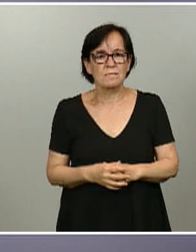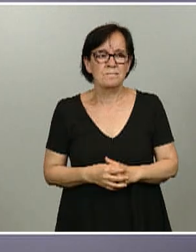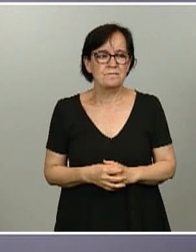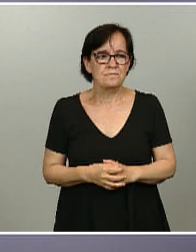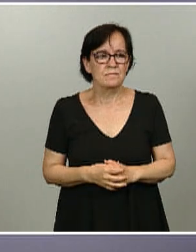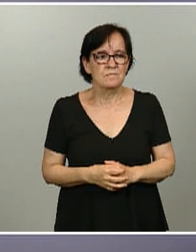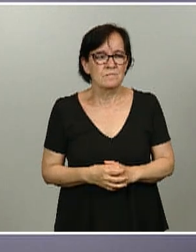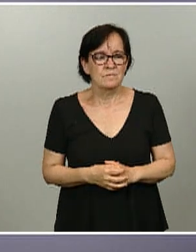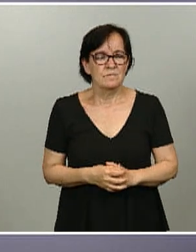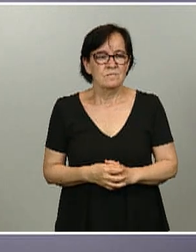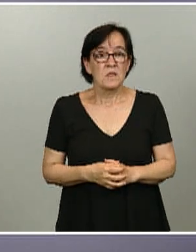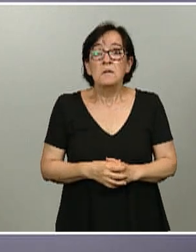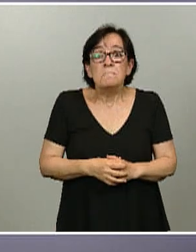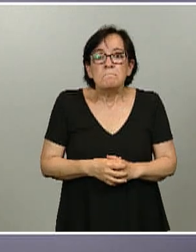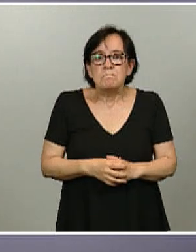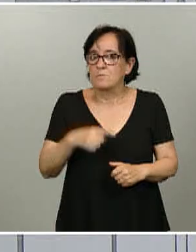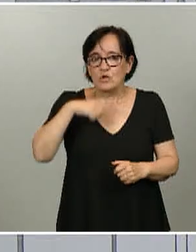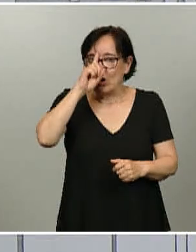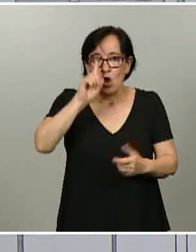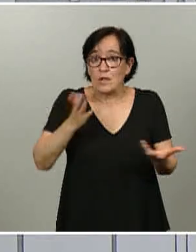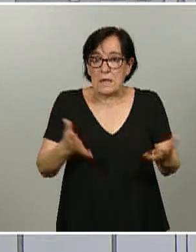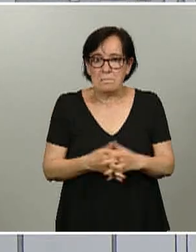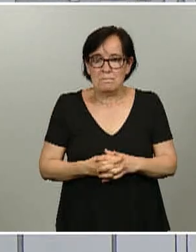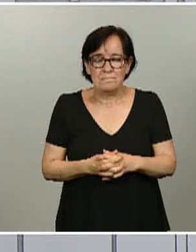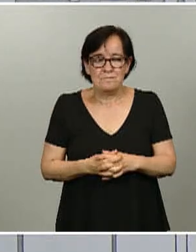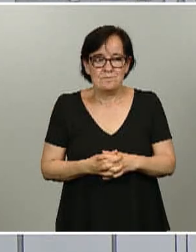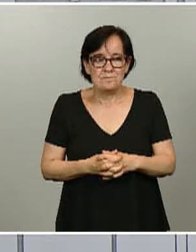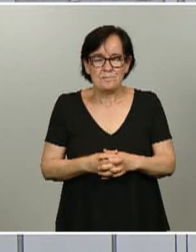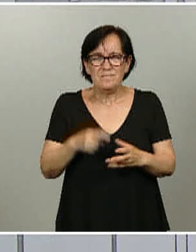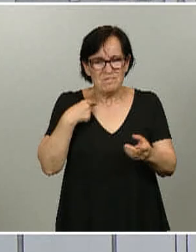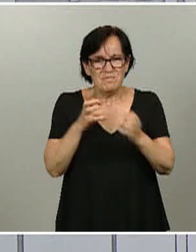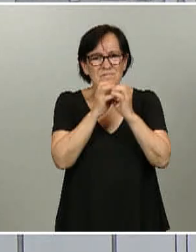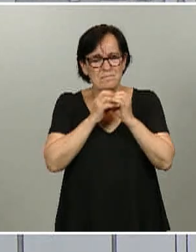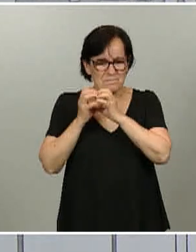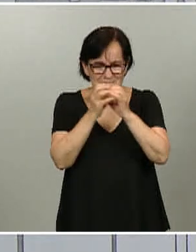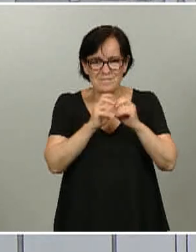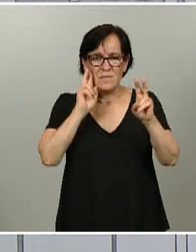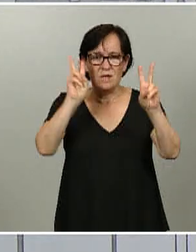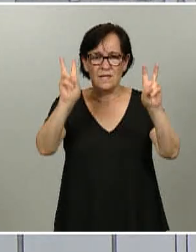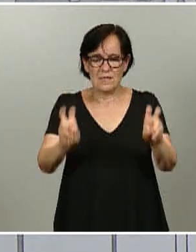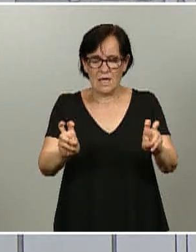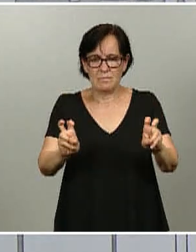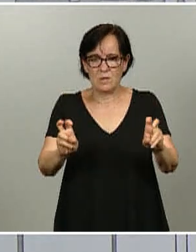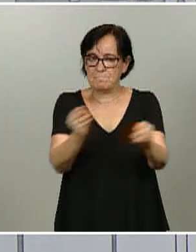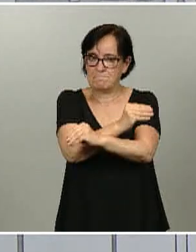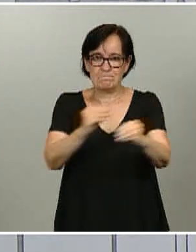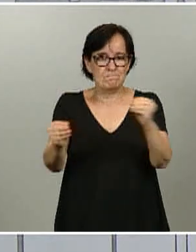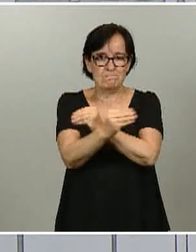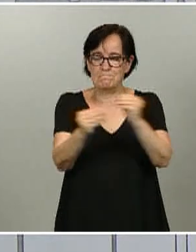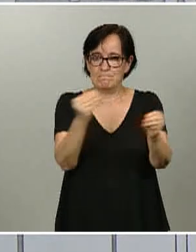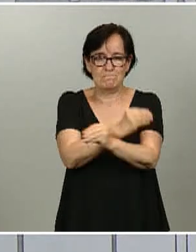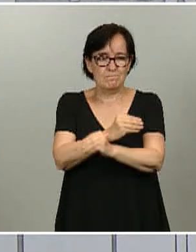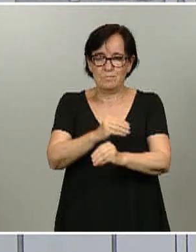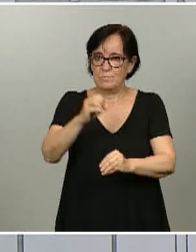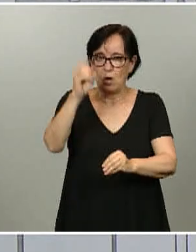Pues no lo sé. Lo cierto es que cuando hemos discutido este tema ha habido mucha disparidad de opiniones. Una opción